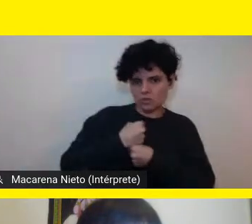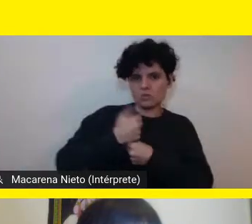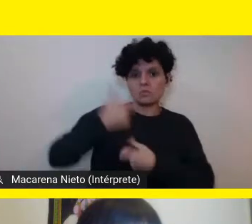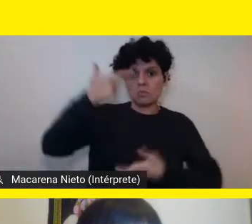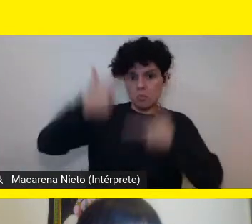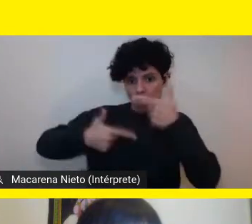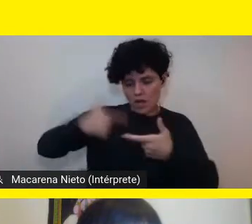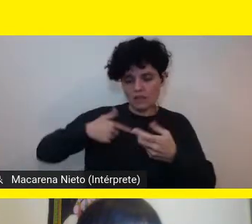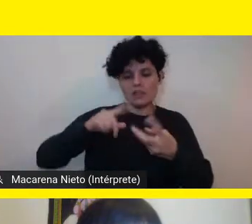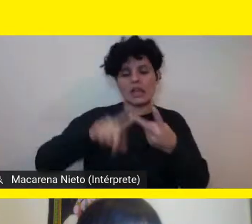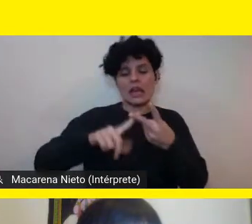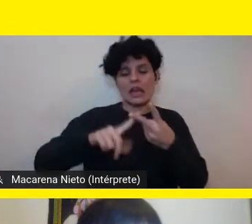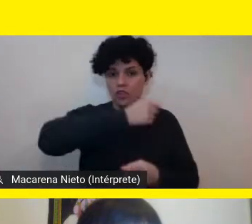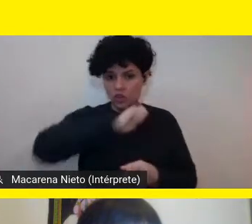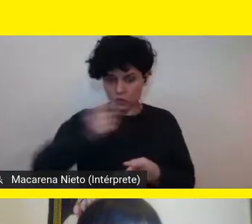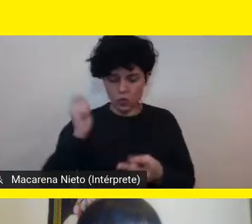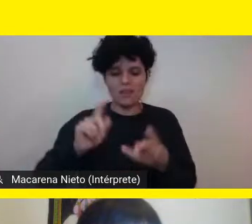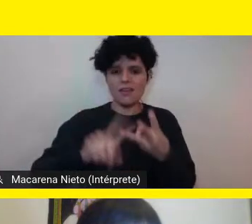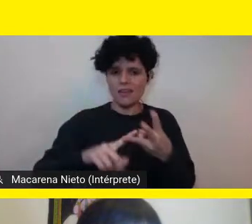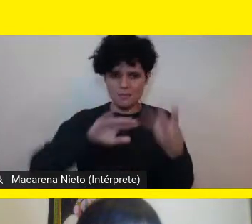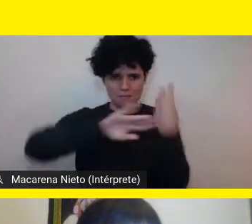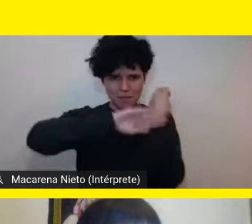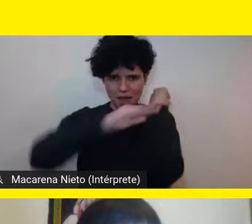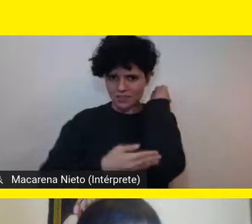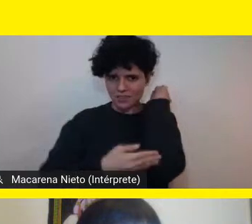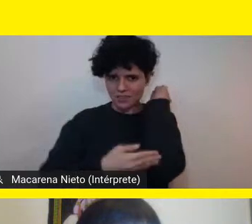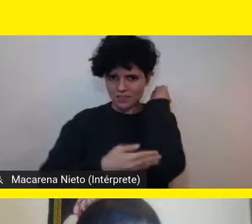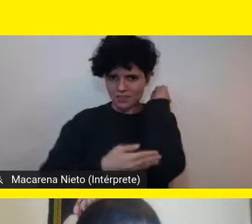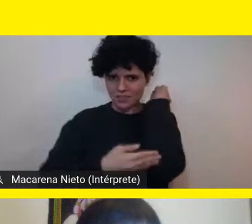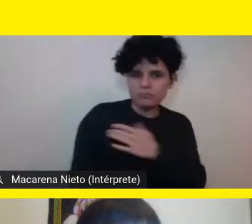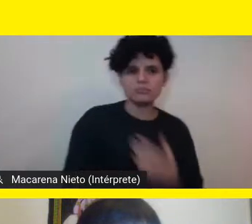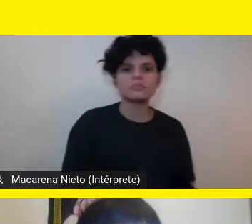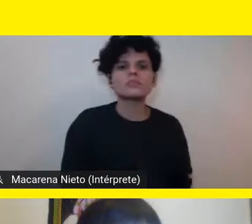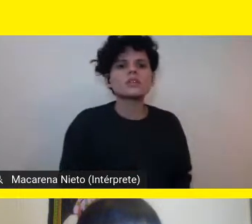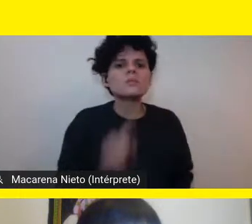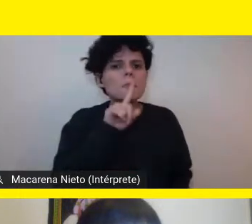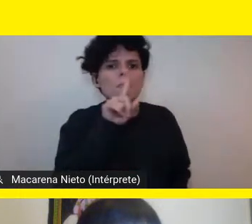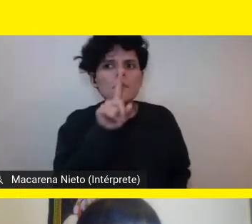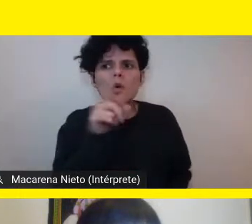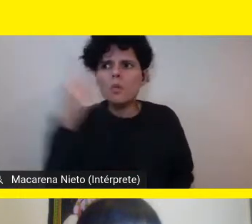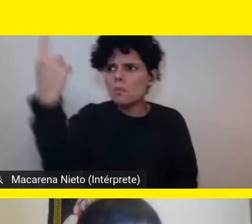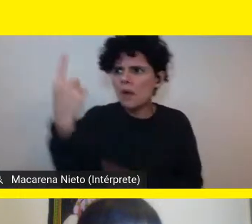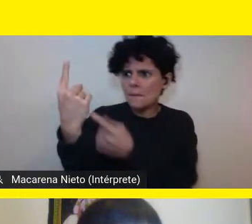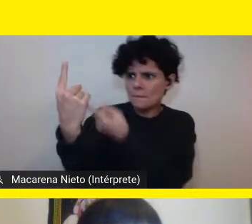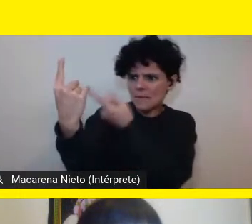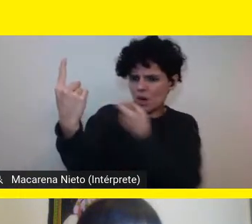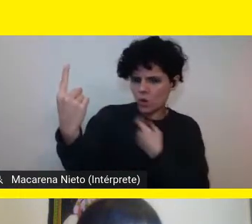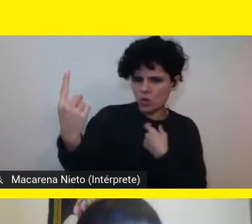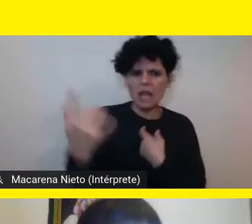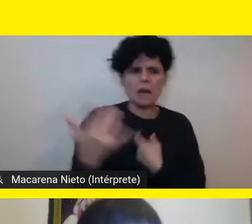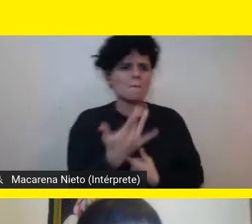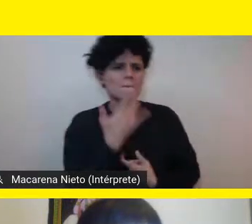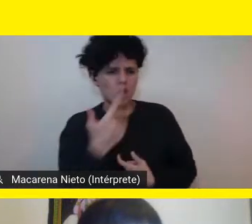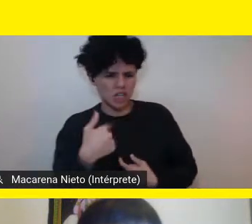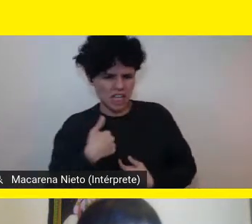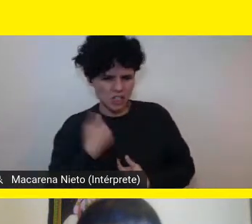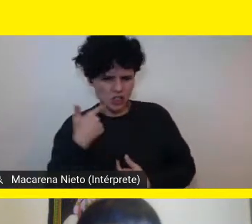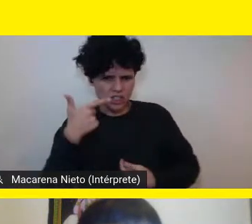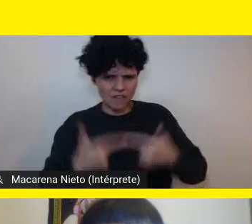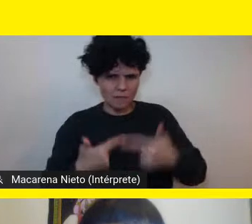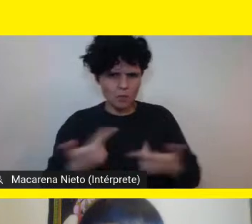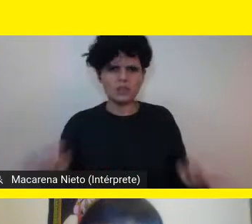su testimonio. O sea, le preguntaron, oye, ¿y tú qué estabas haciendo allí? Por ejemplo. Eso no puede ser. Entonces, eso lleva